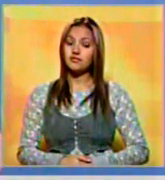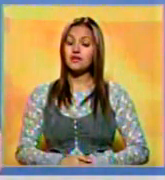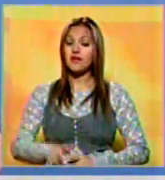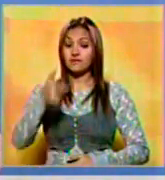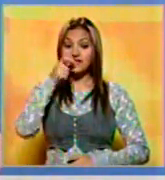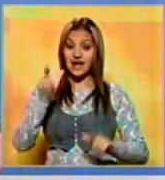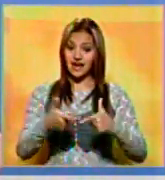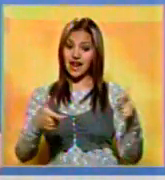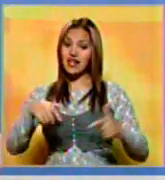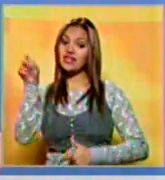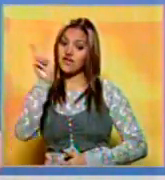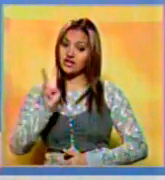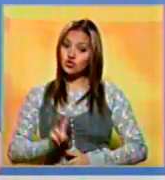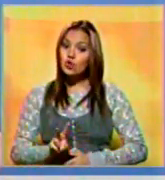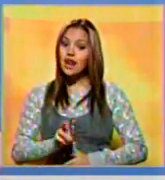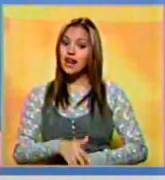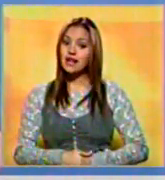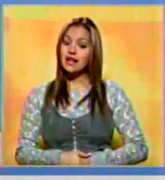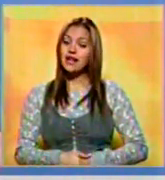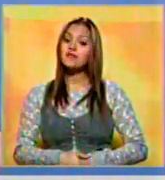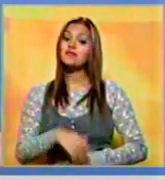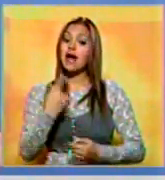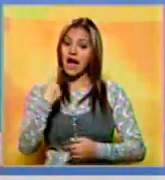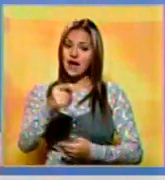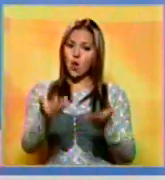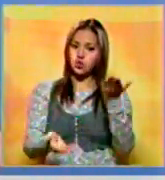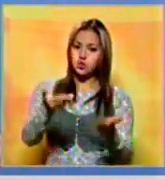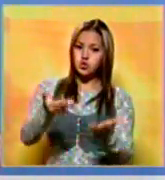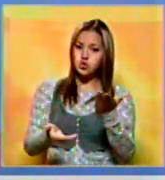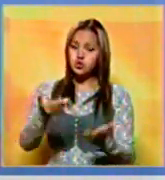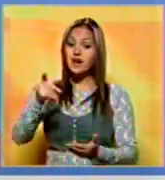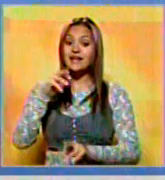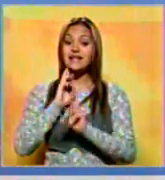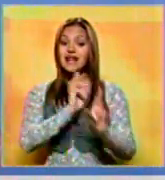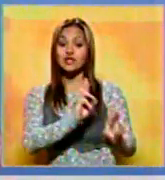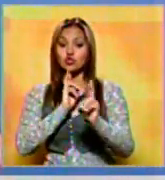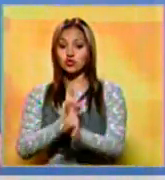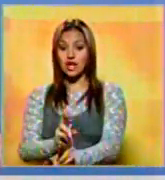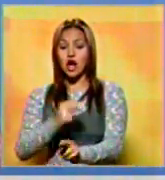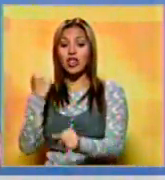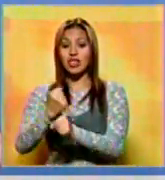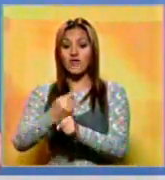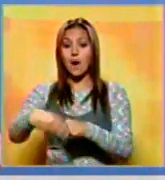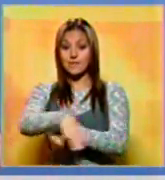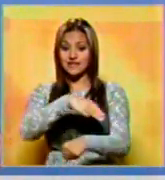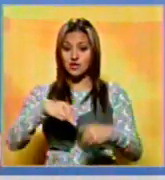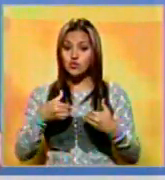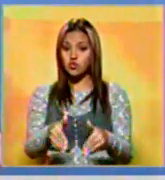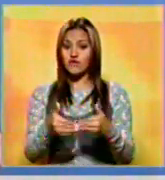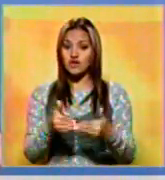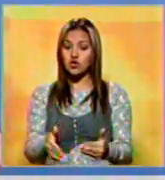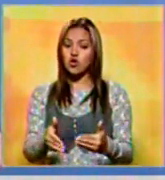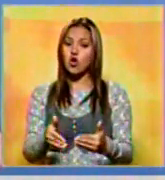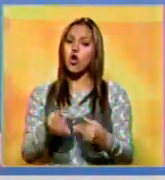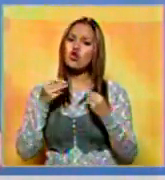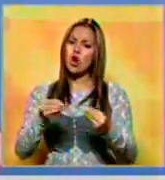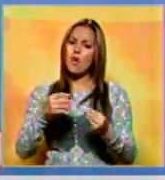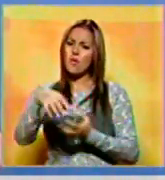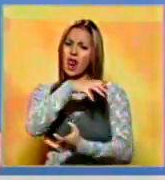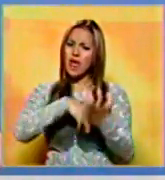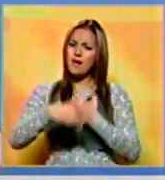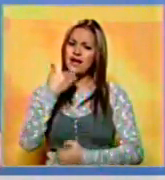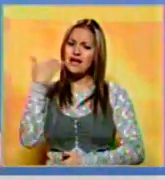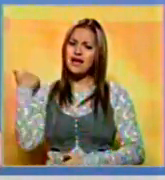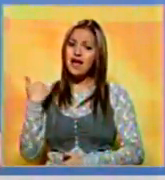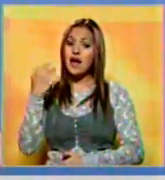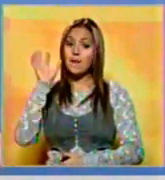La fiscal general de la República, Luisa Ortega Díaz, presentó un balance sobre los resultados de la gestión del Ministerio Público en torno a los hechos violentos